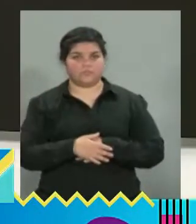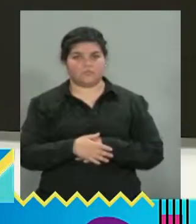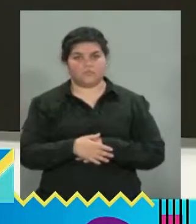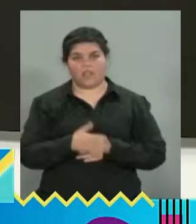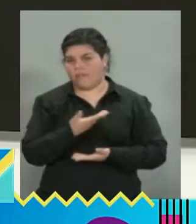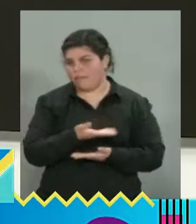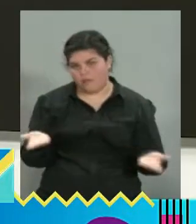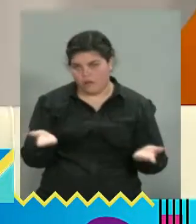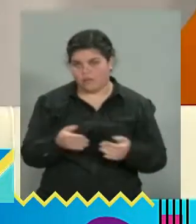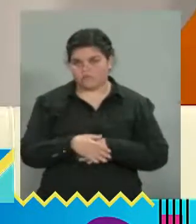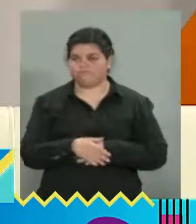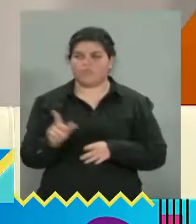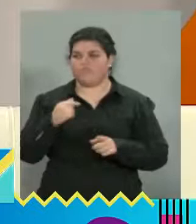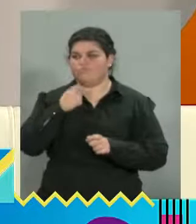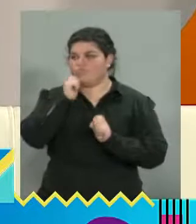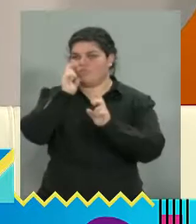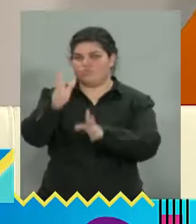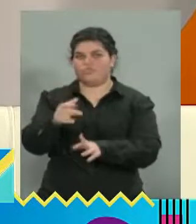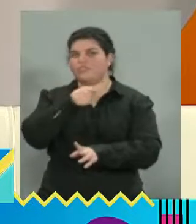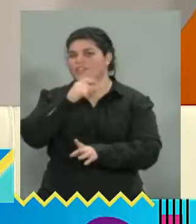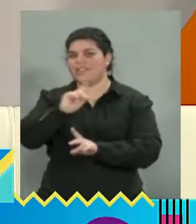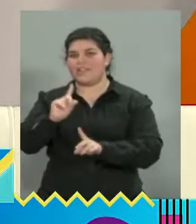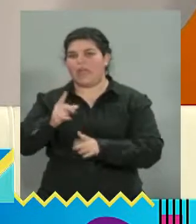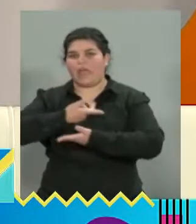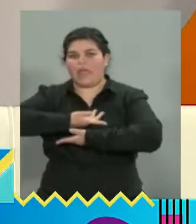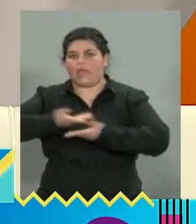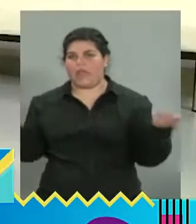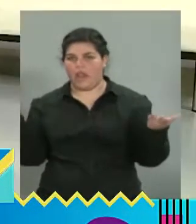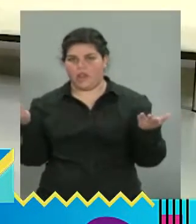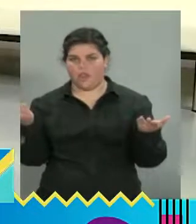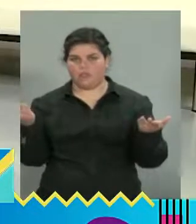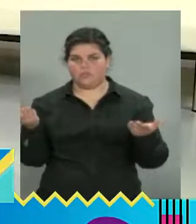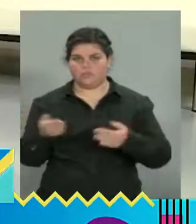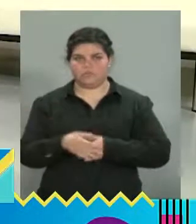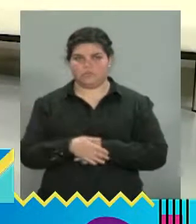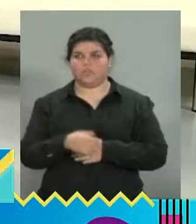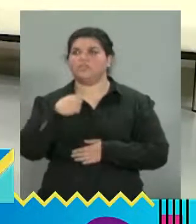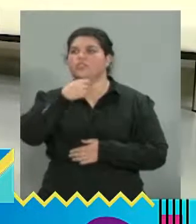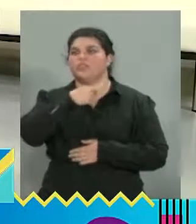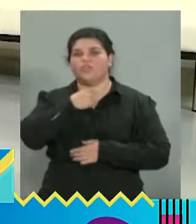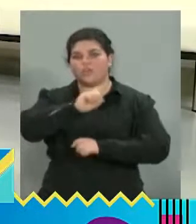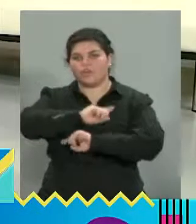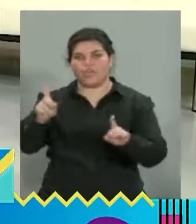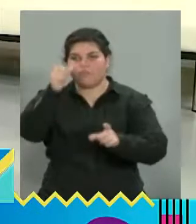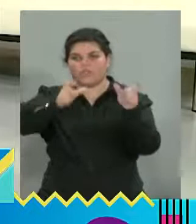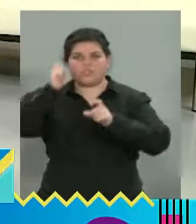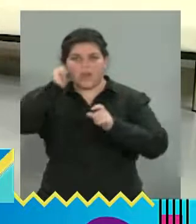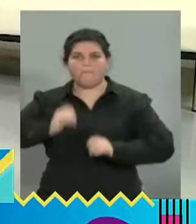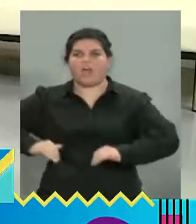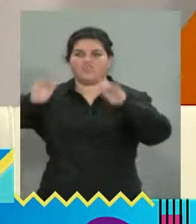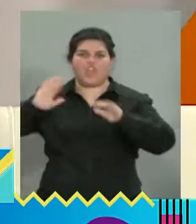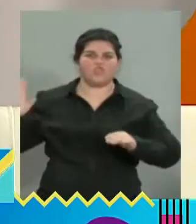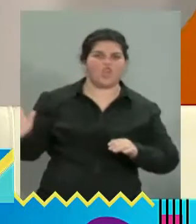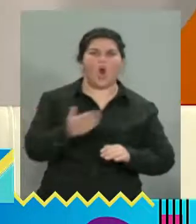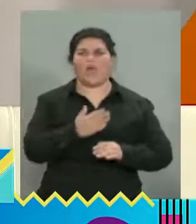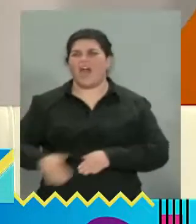¿no? No es. Claro, no quiero cometer un acto discriminatorio. Seguro, no, más vale. A las personas mayores. Claramente